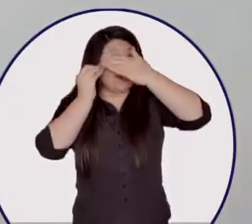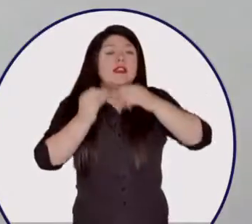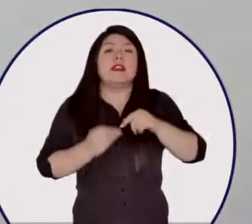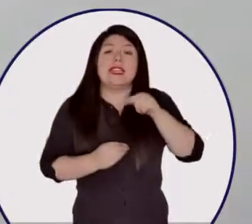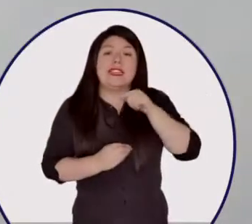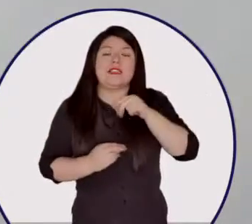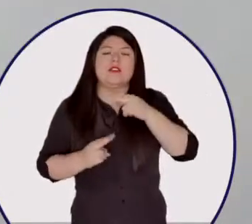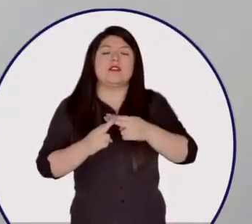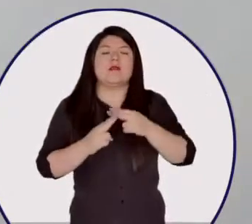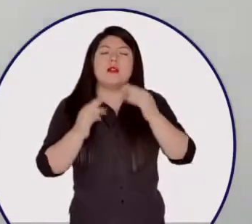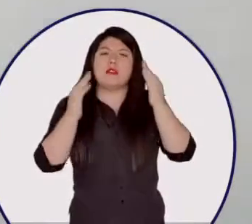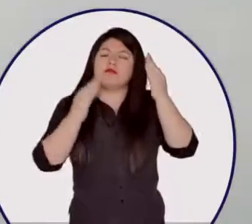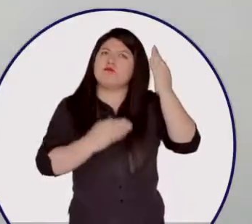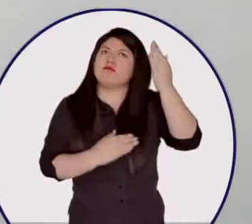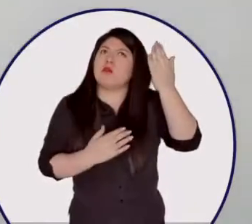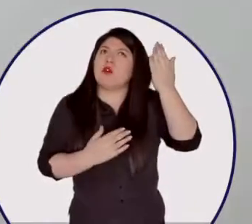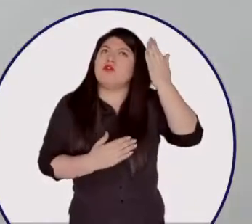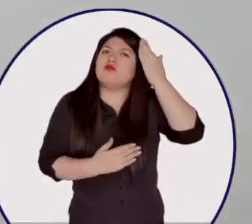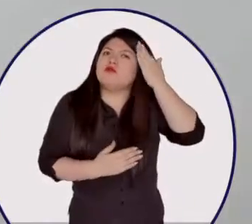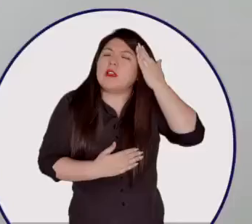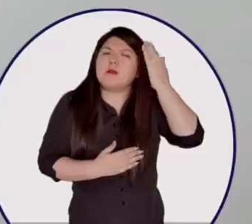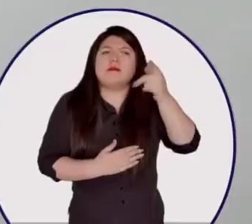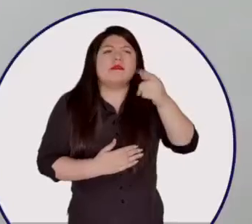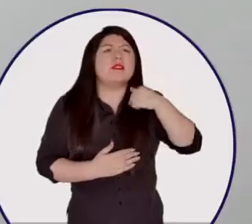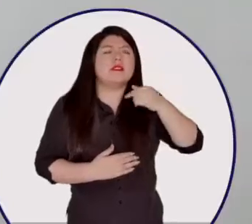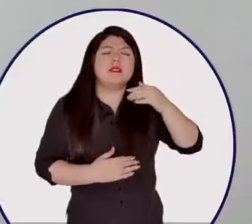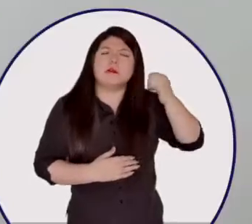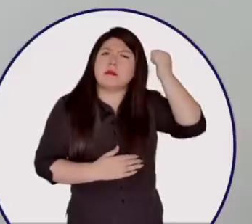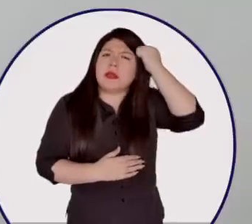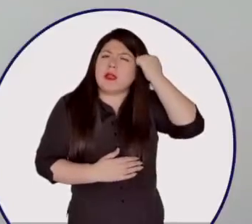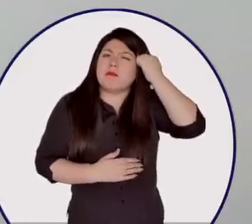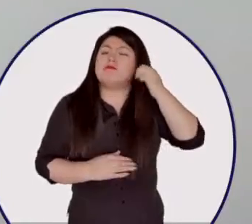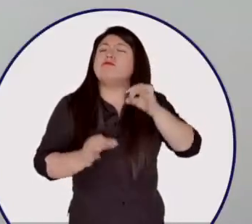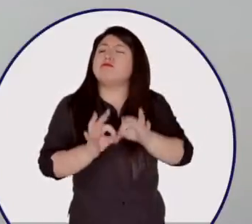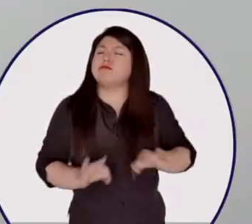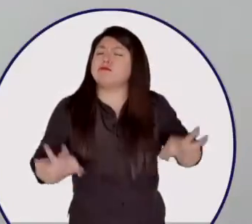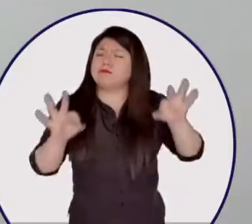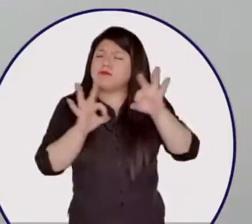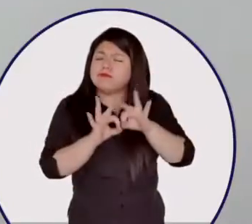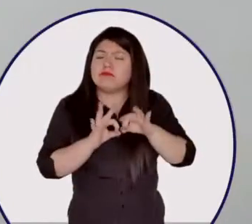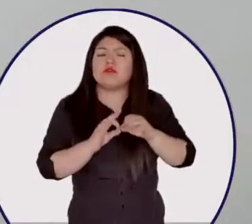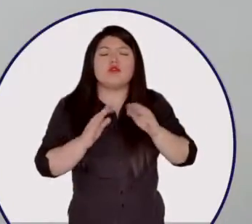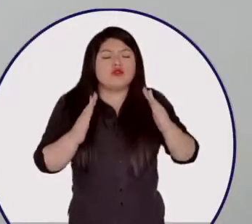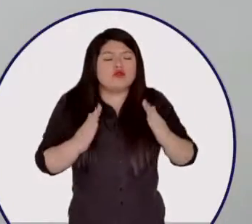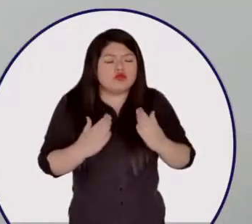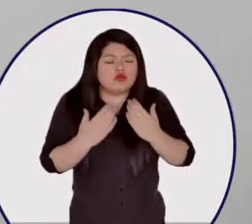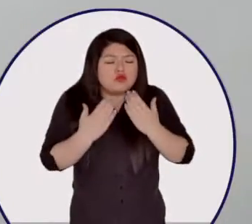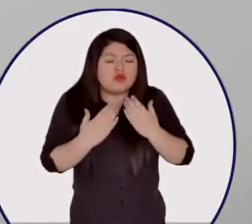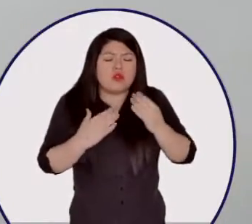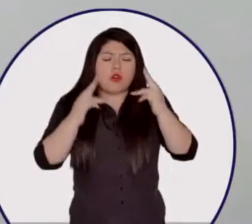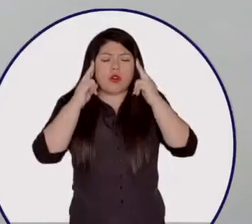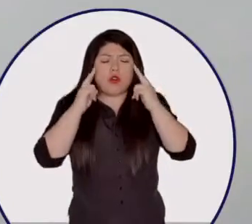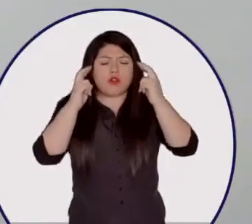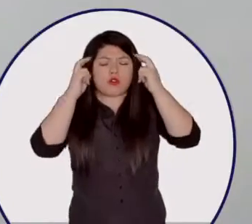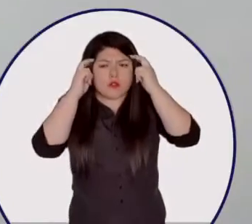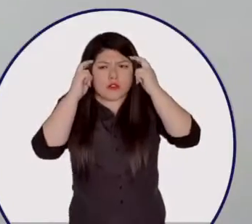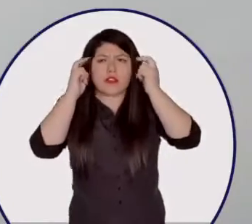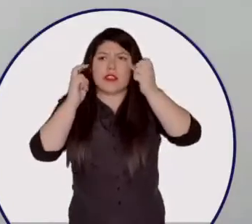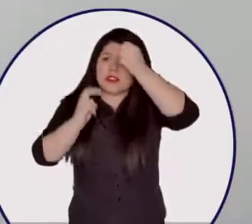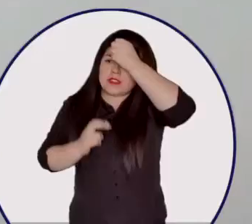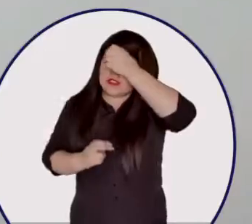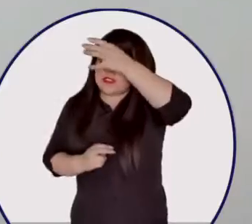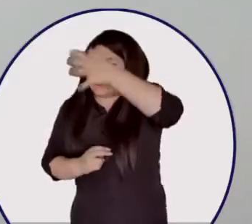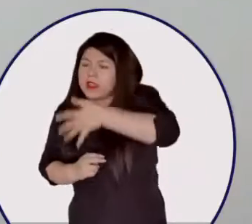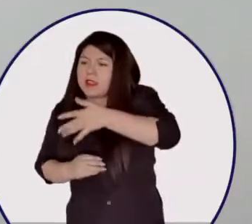pedagógico es muy importante y hace referencia a ese conocimiento didáctico, pedagógico,